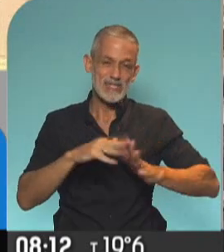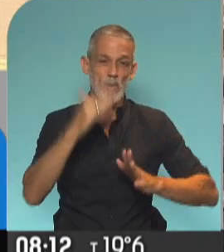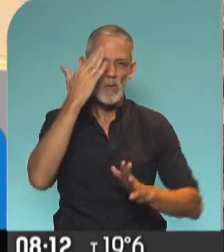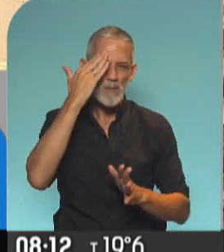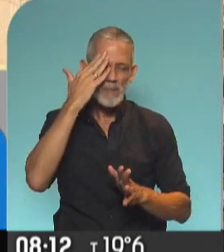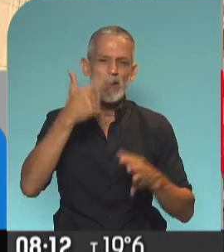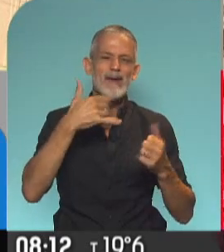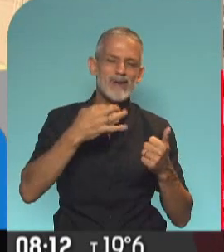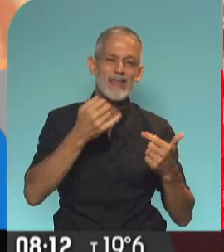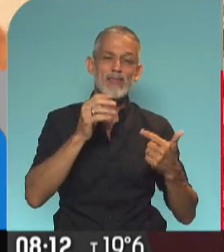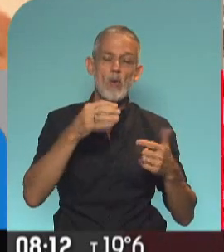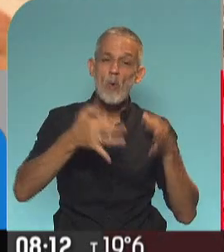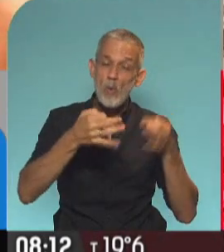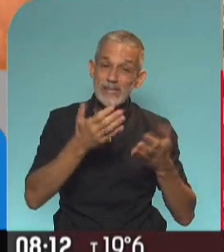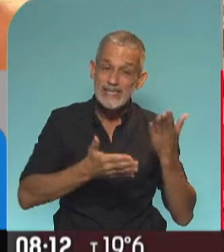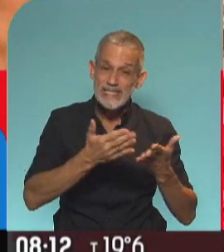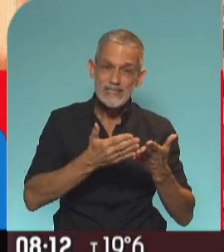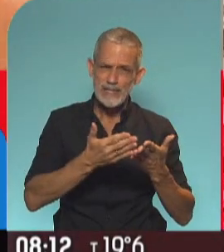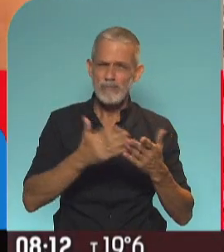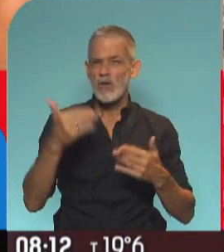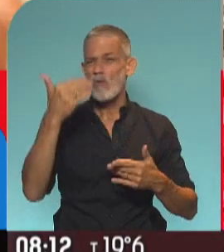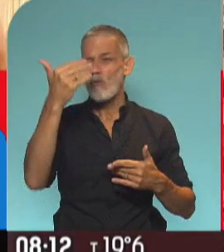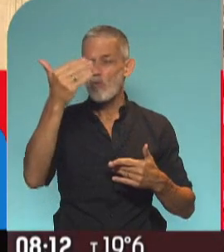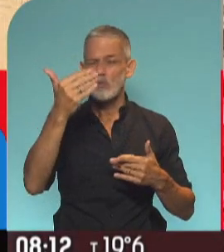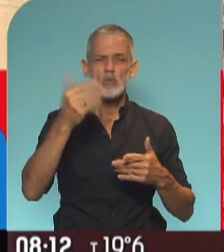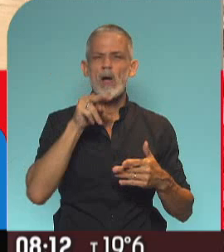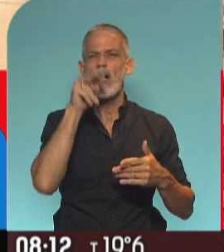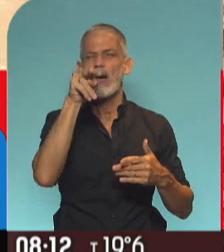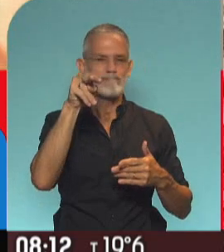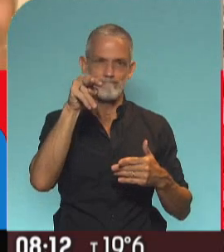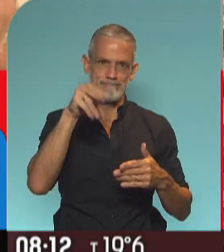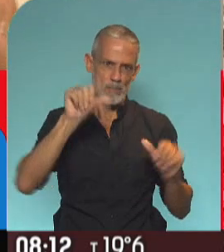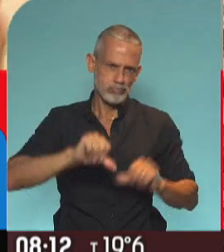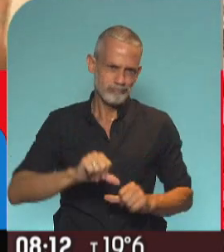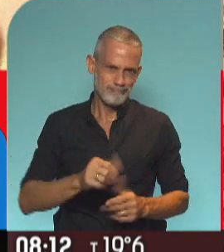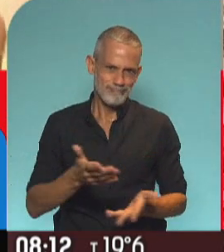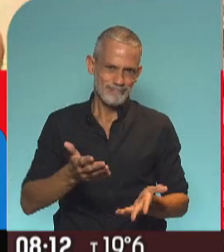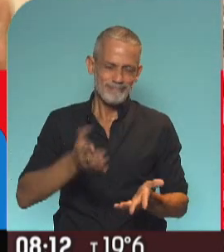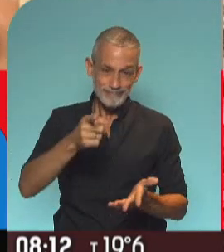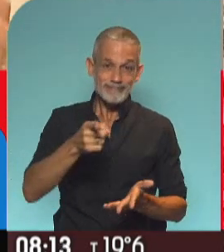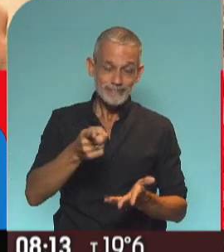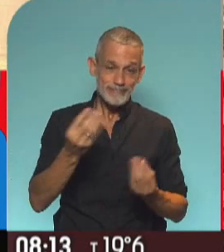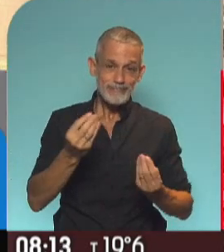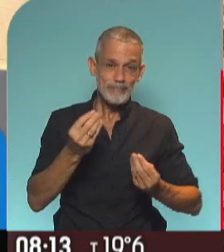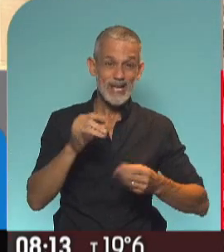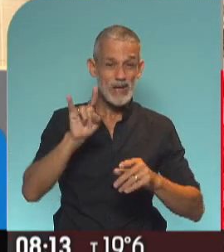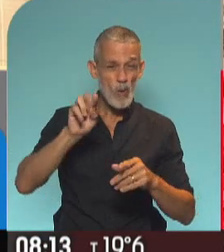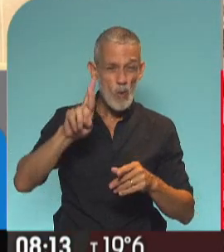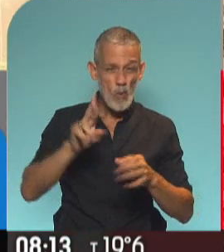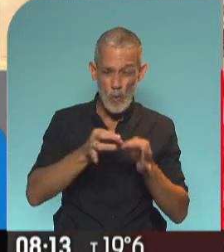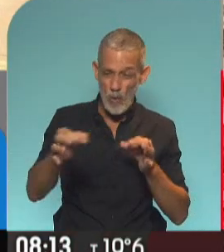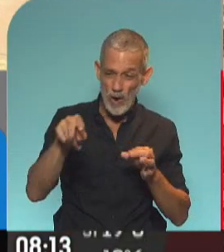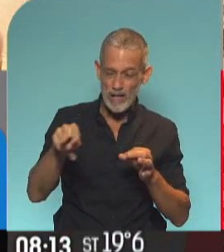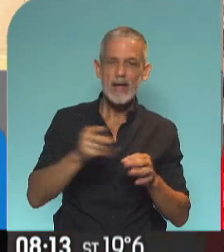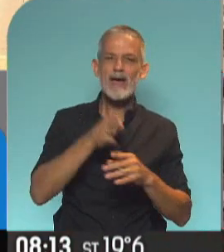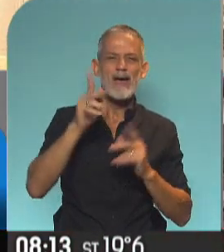memoria, verdad y justicia, es imposible salir y mirar adelante. Creo que esa ida ahí a Ur me